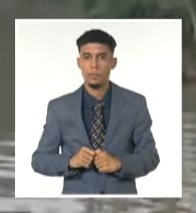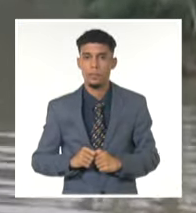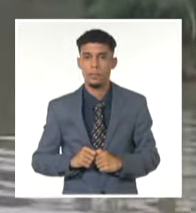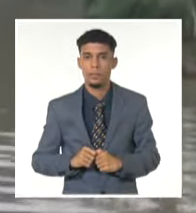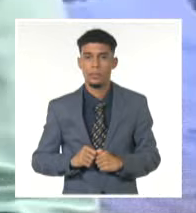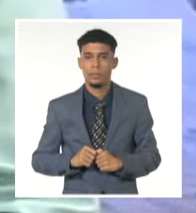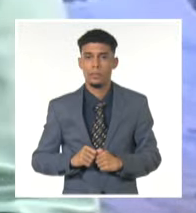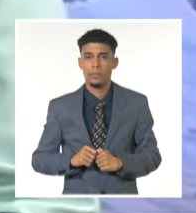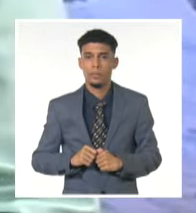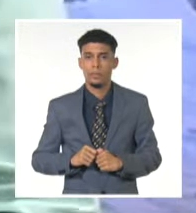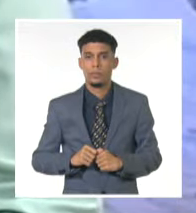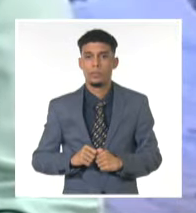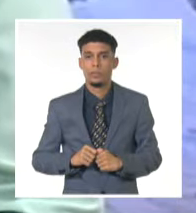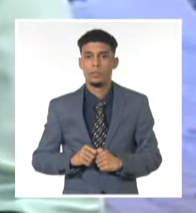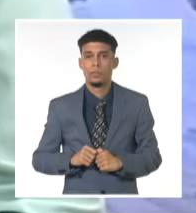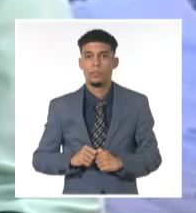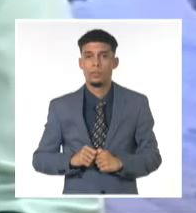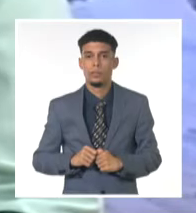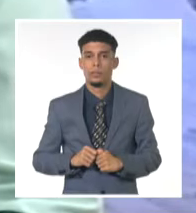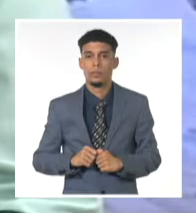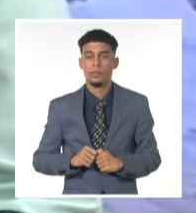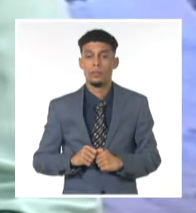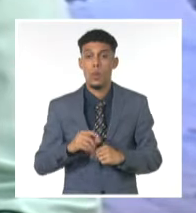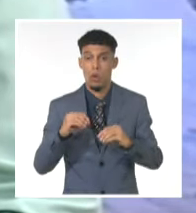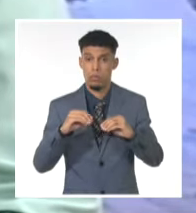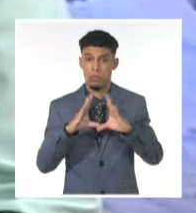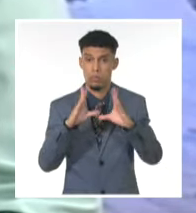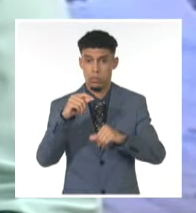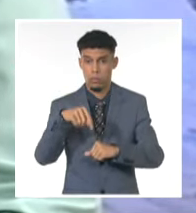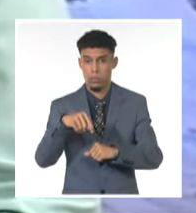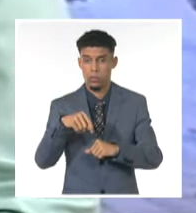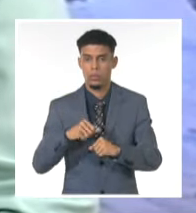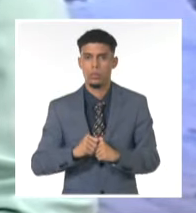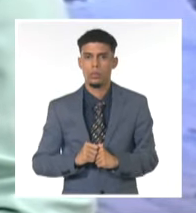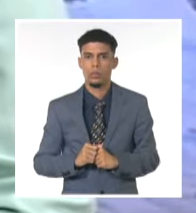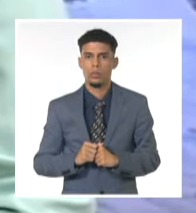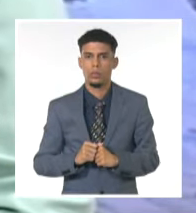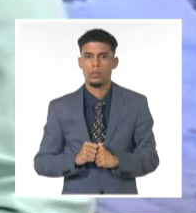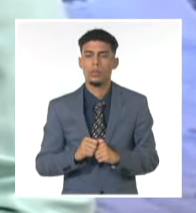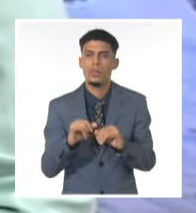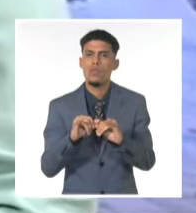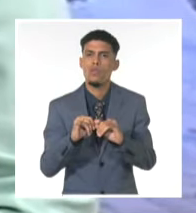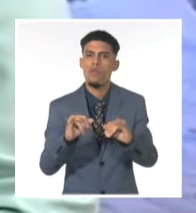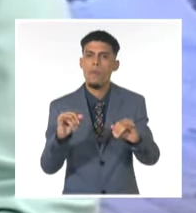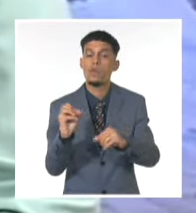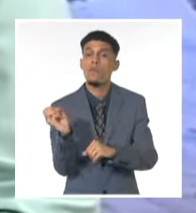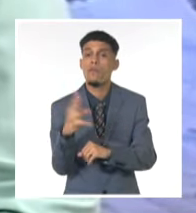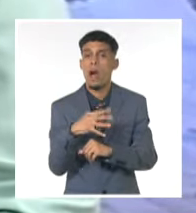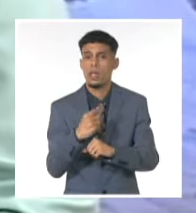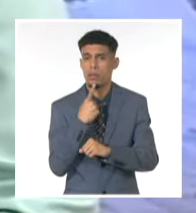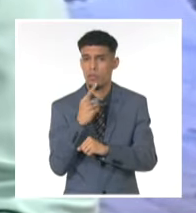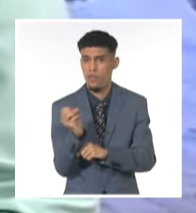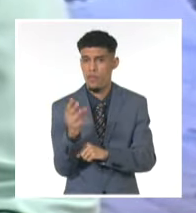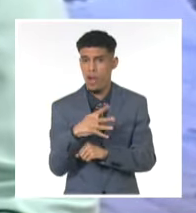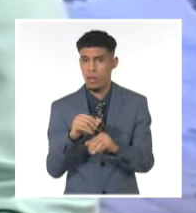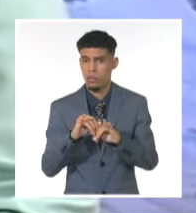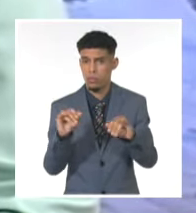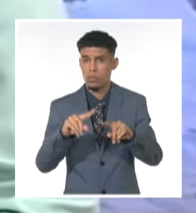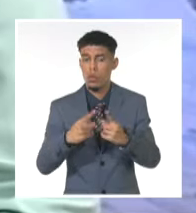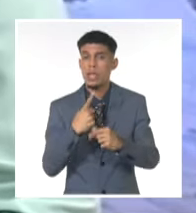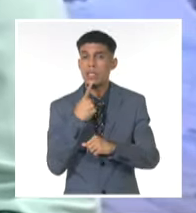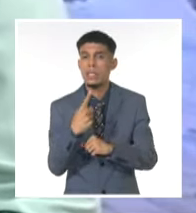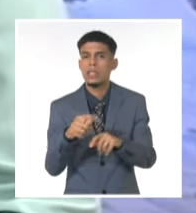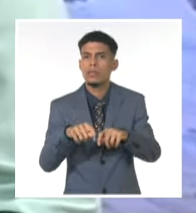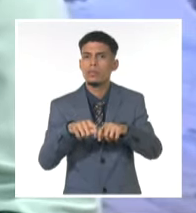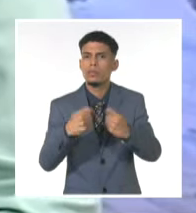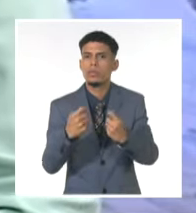de Noticias. Y en la mañana de hoy circuló una noticia falsa acerca del rompimiento de